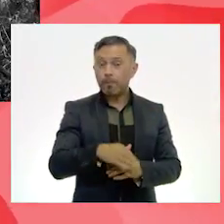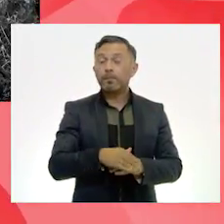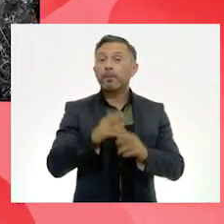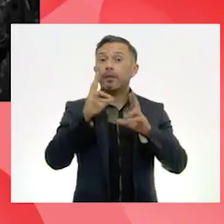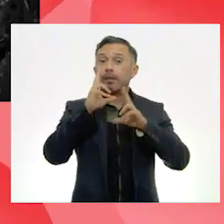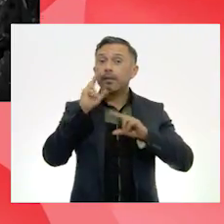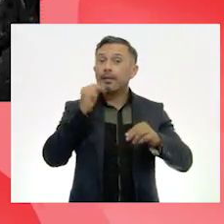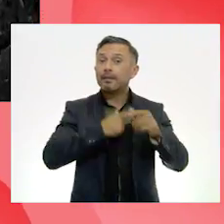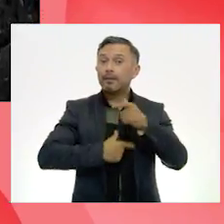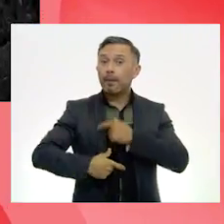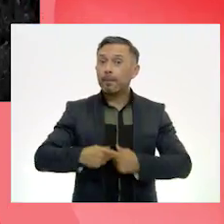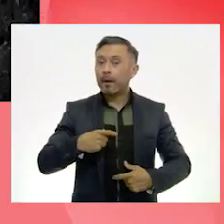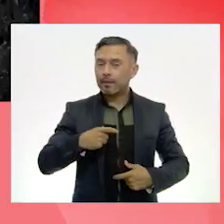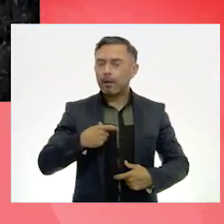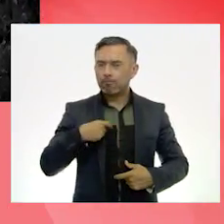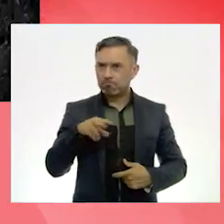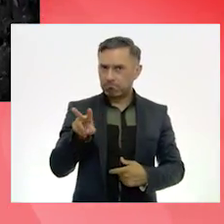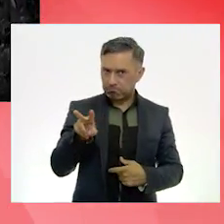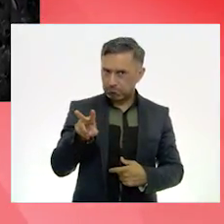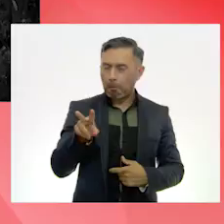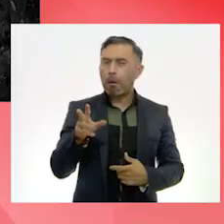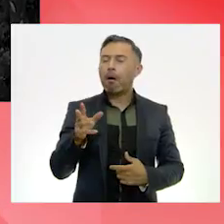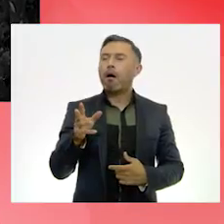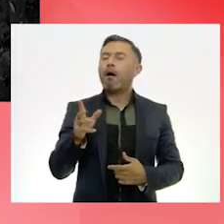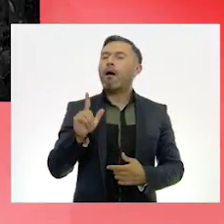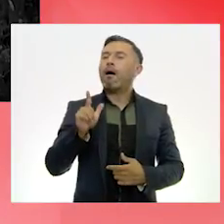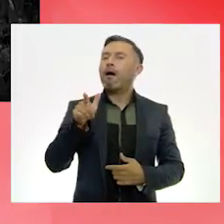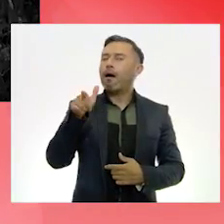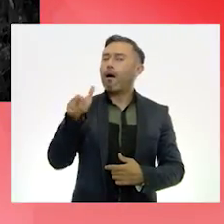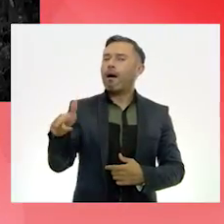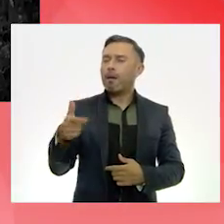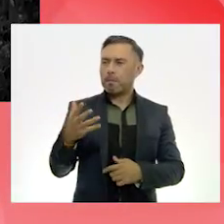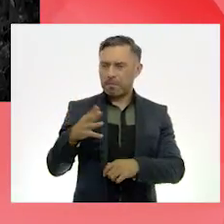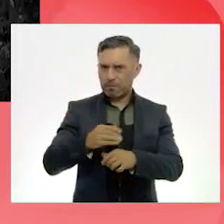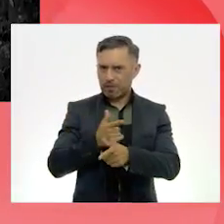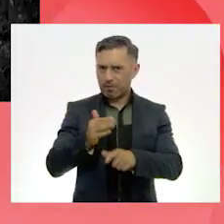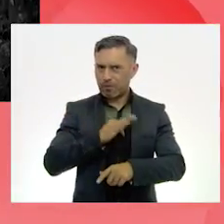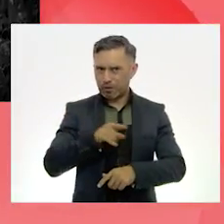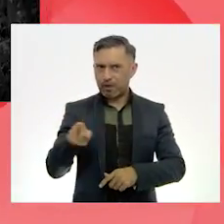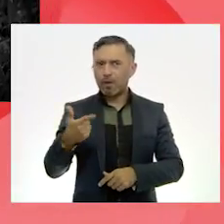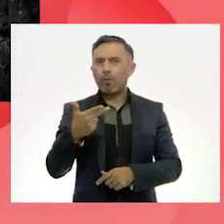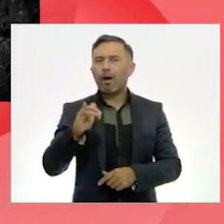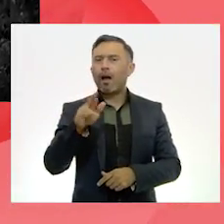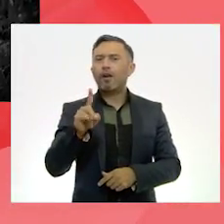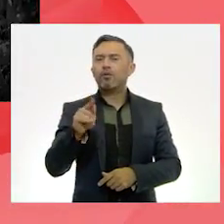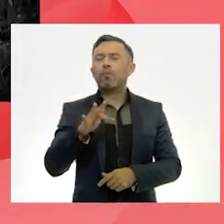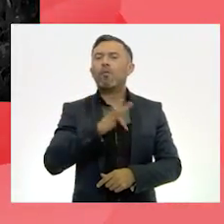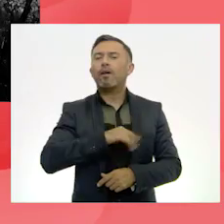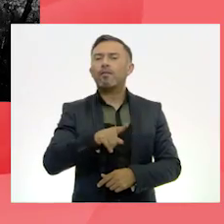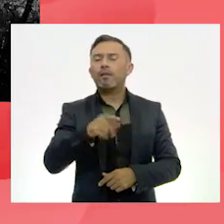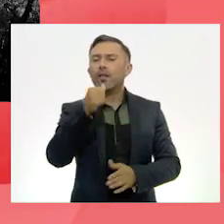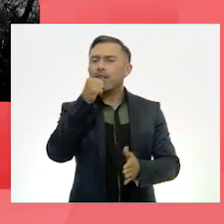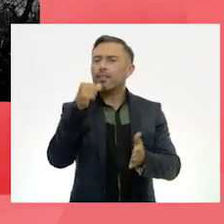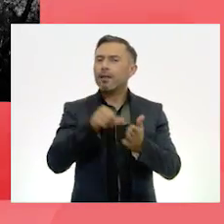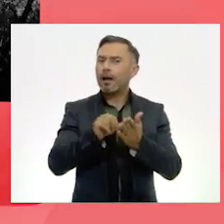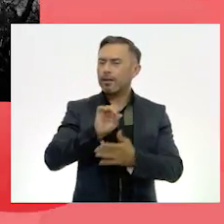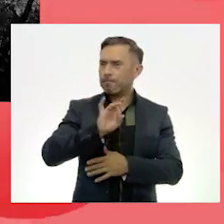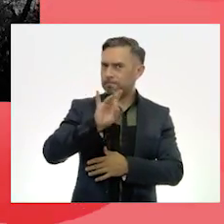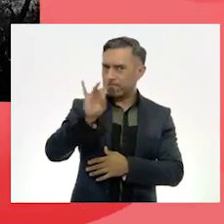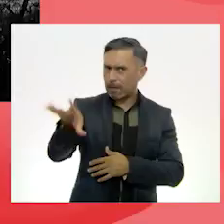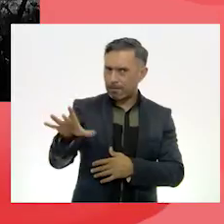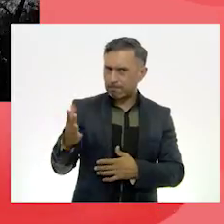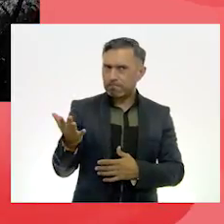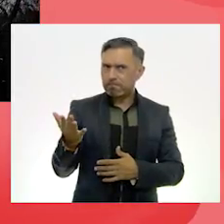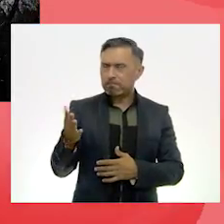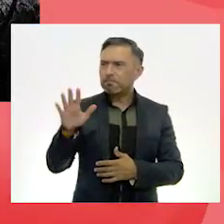ve como luz verde para entrar en tratos con Guajardo, y le manda correspondencia diciéndole que por